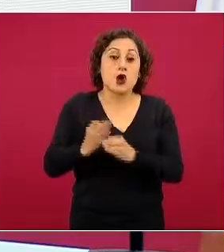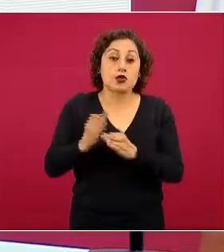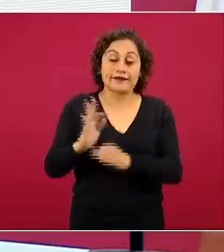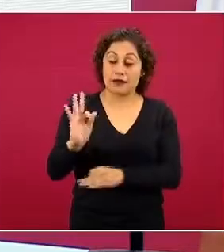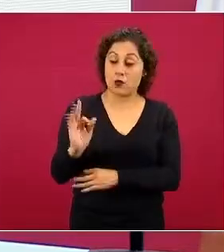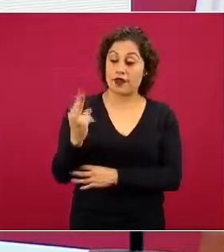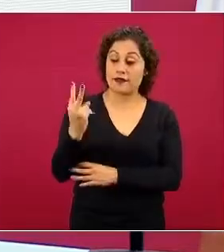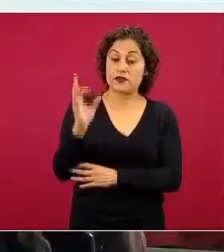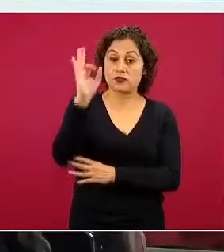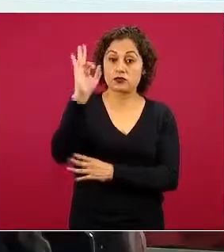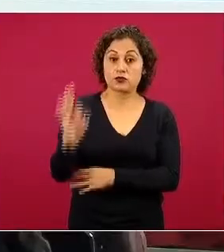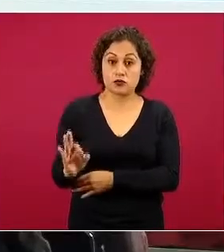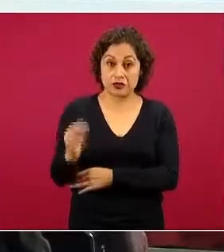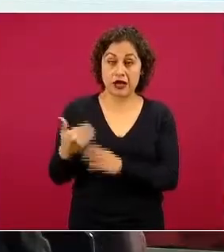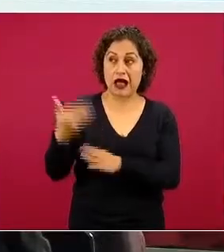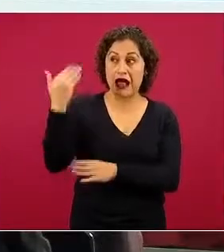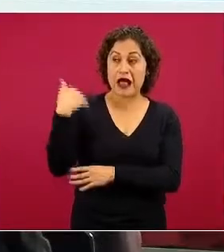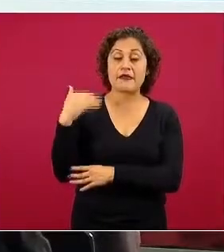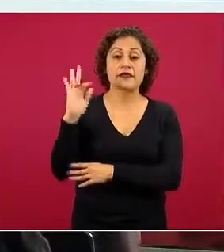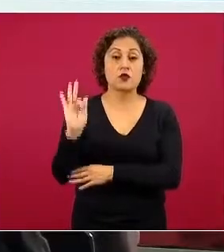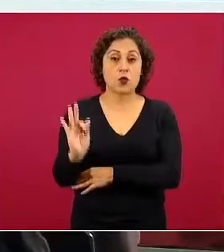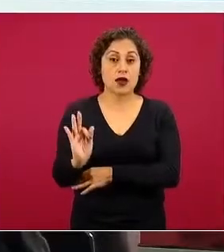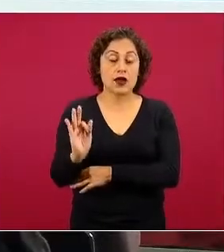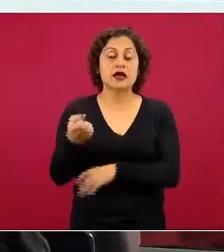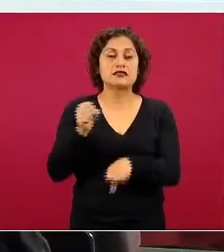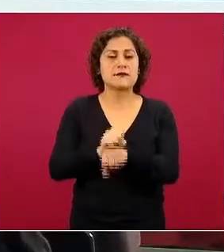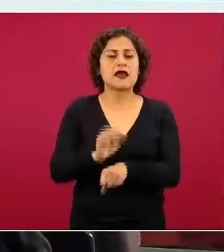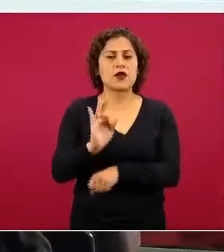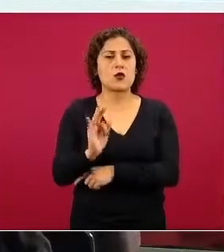la semana 44, si no me equivoco, concluyó con un